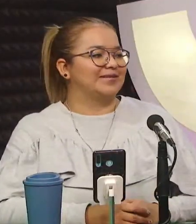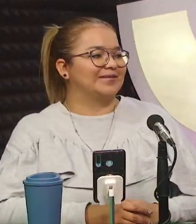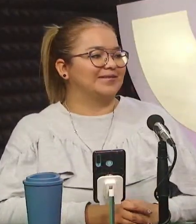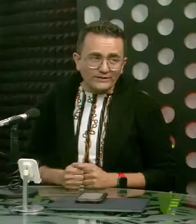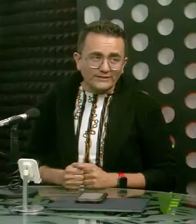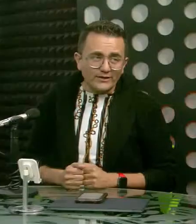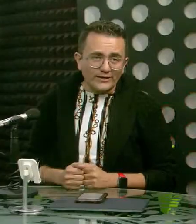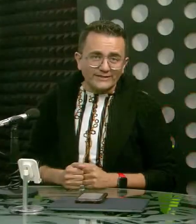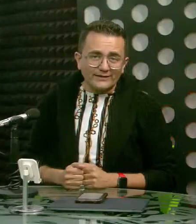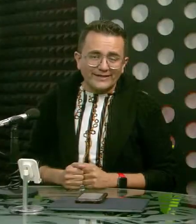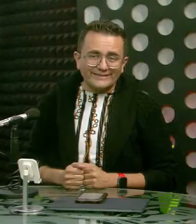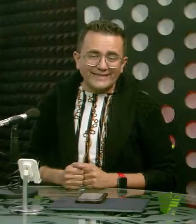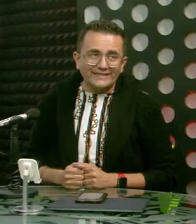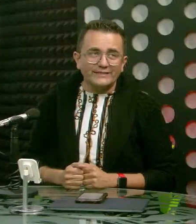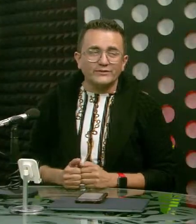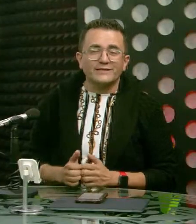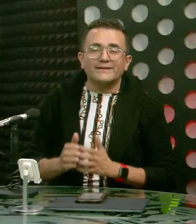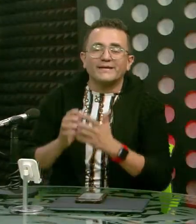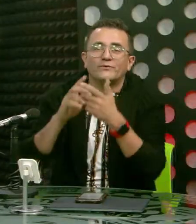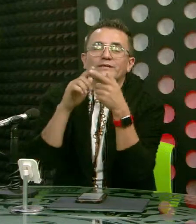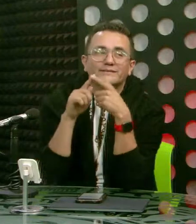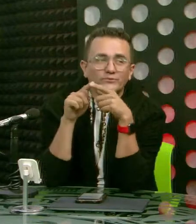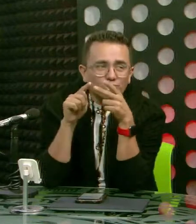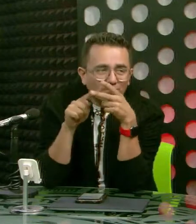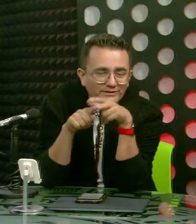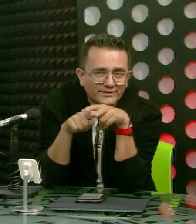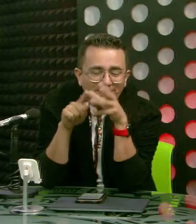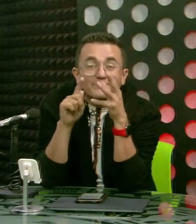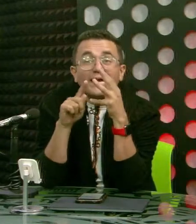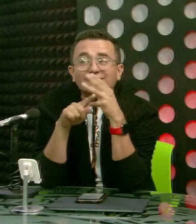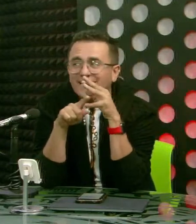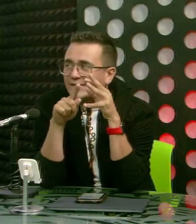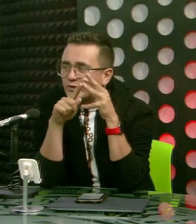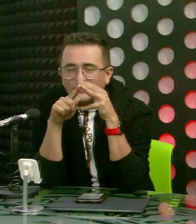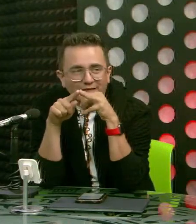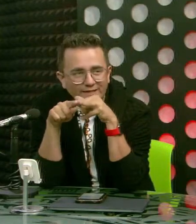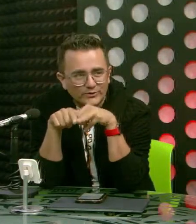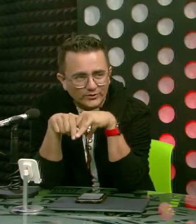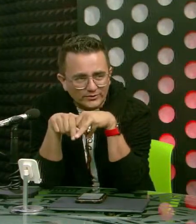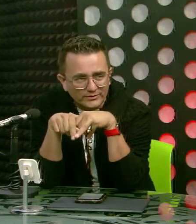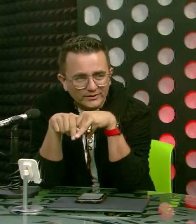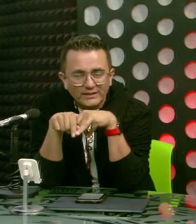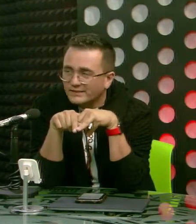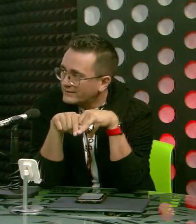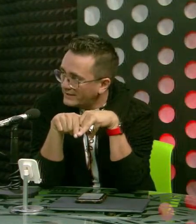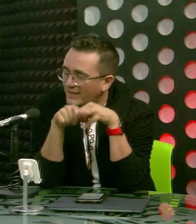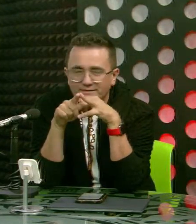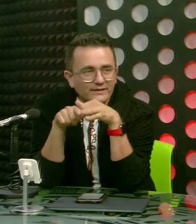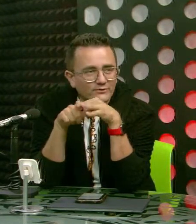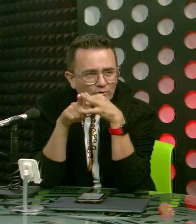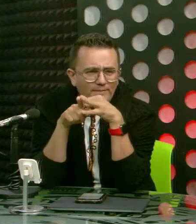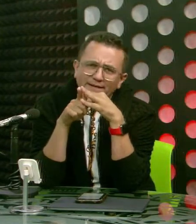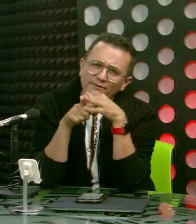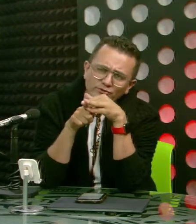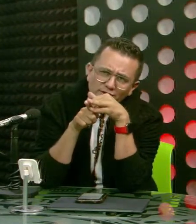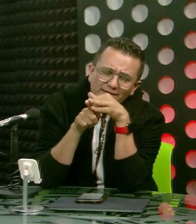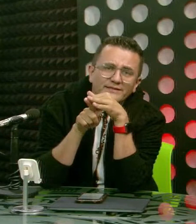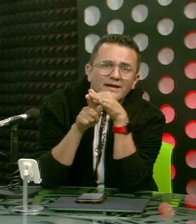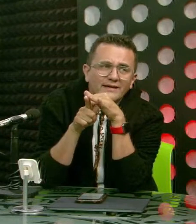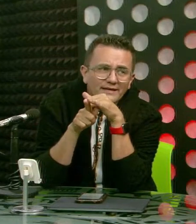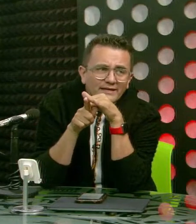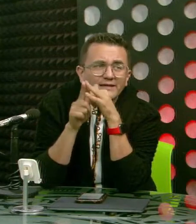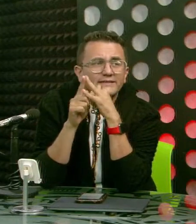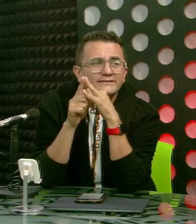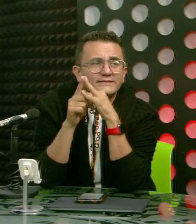Gracias. Señoras y señores, tengan un excelente inicio de semana. Cuídense mucho, pórtense bien. Va a estar lloviendo. Sí, así que tome